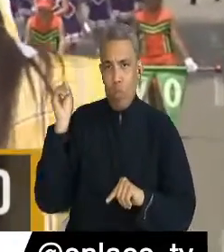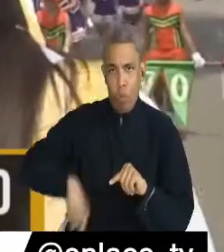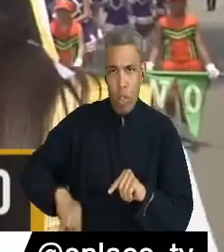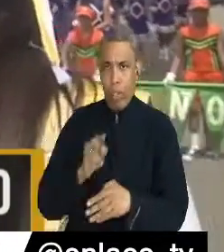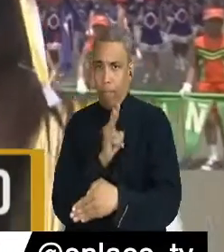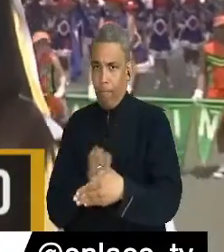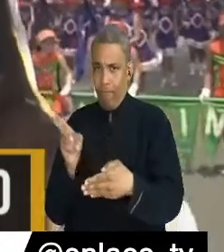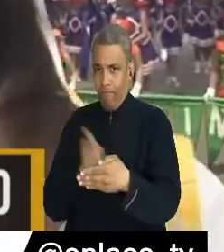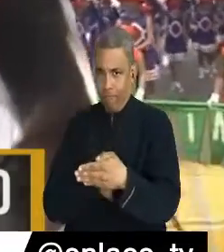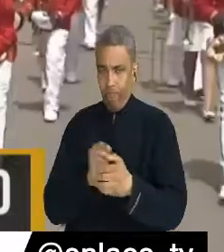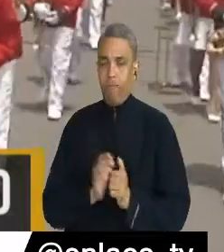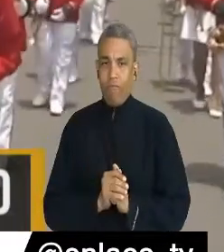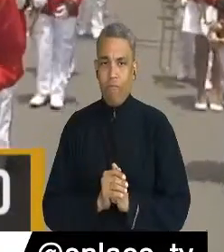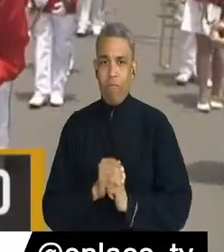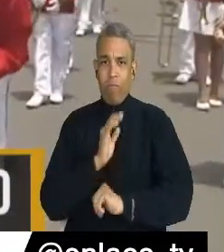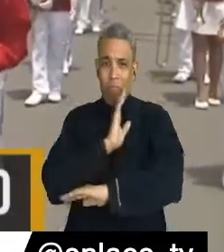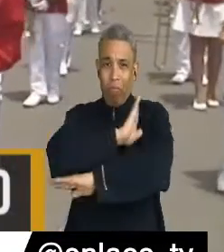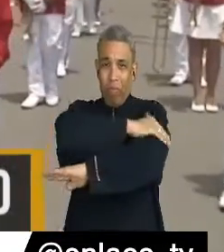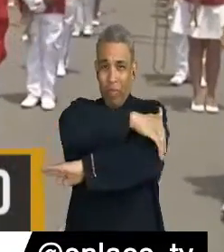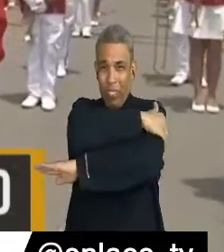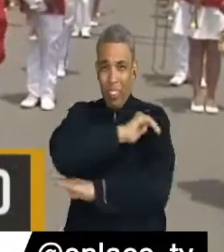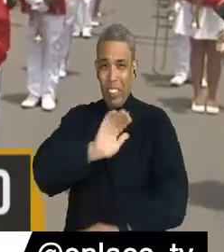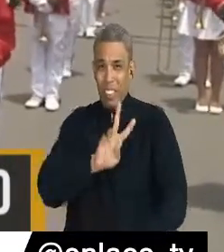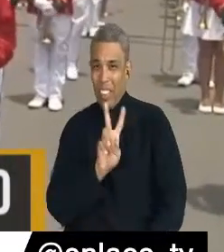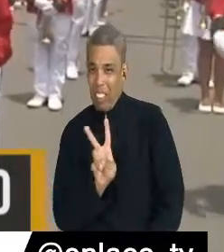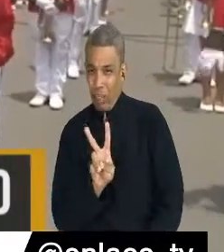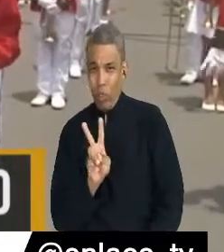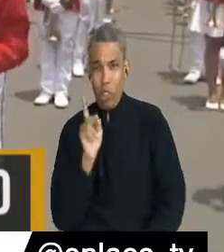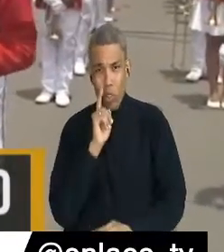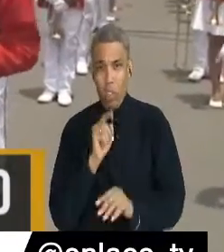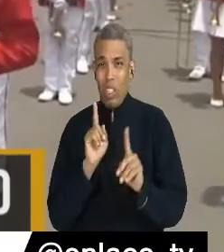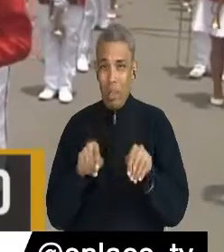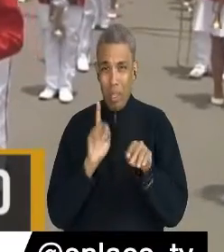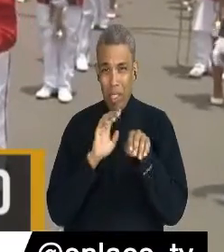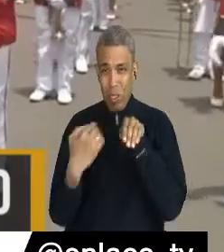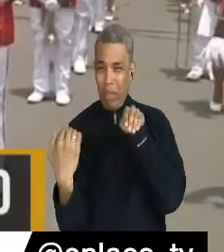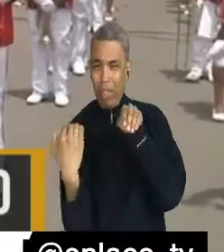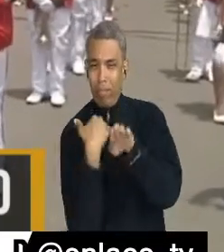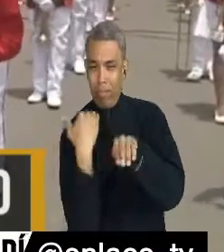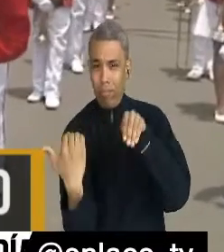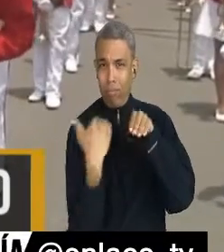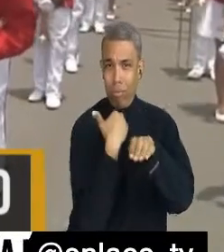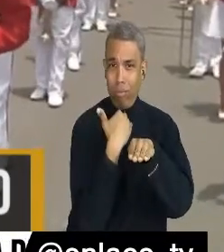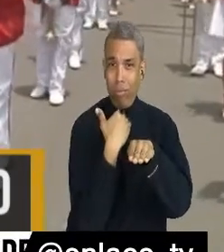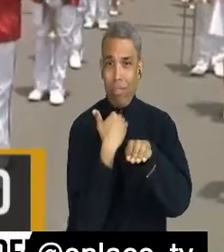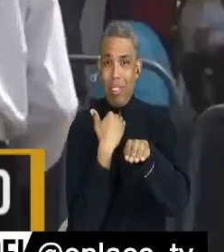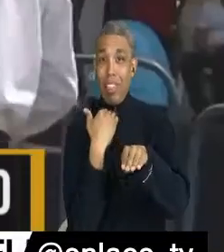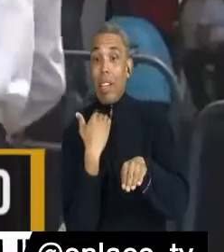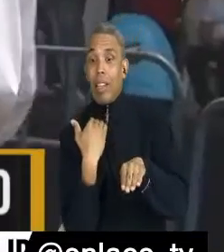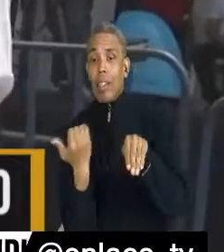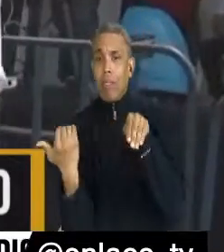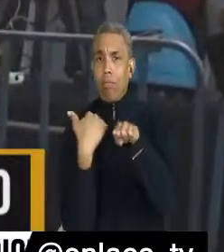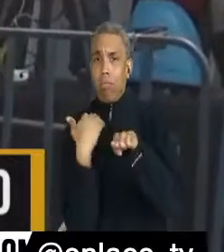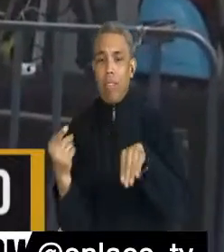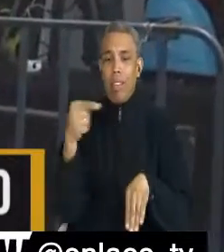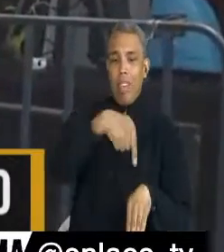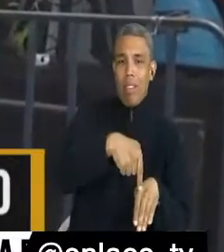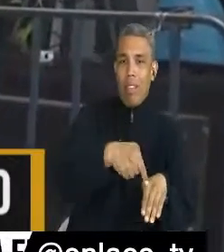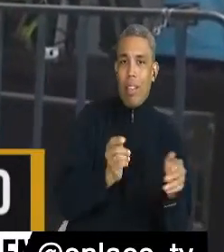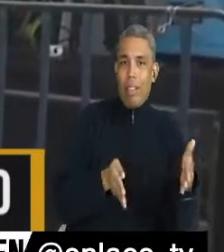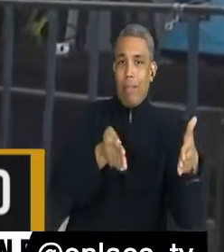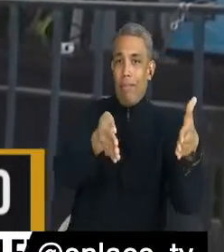calle 52 en el sentido vial oriente occidente desde las 3 de la tarde va a estar cerrada entonces le pedimos